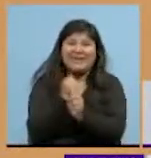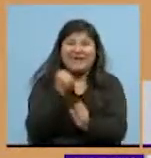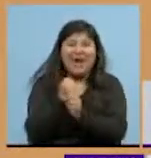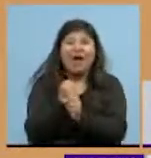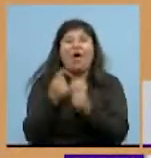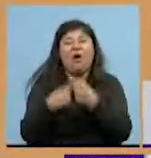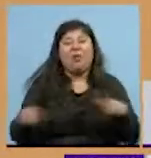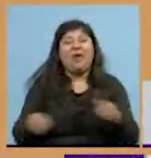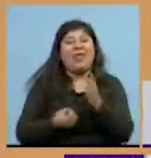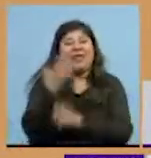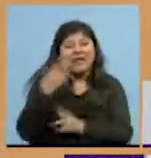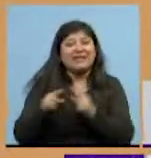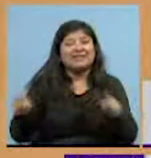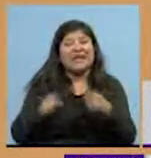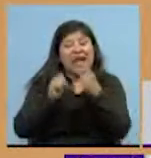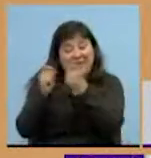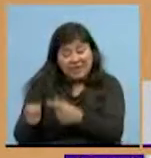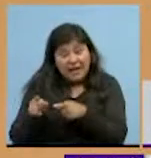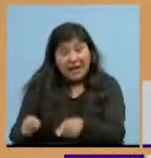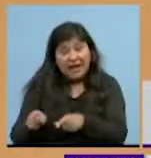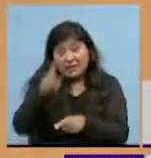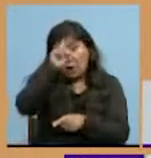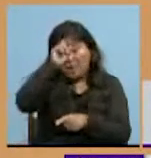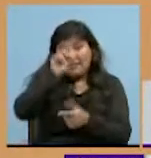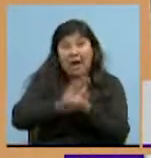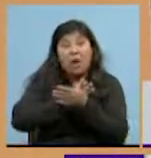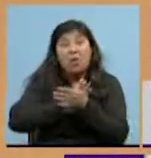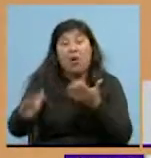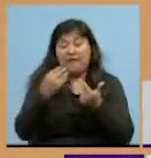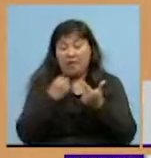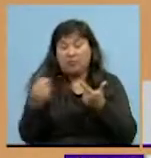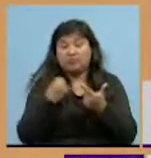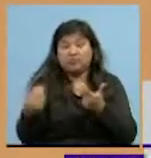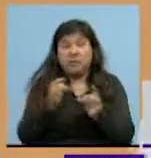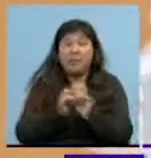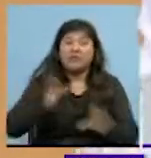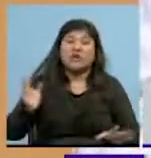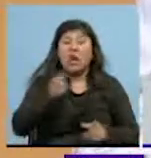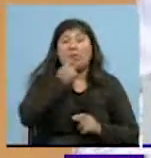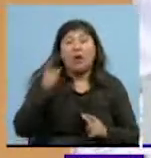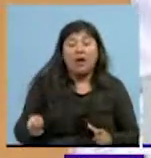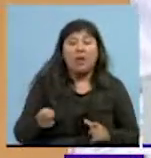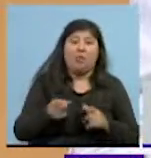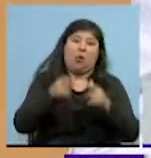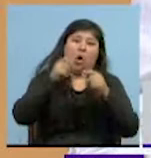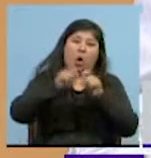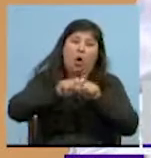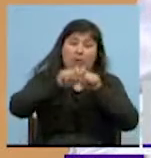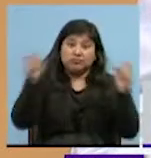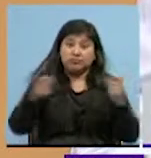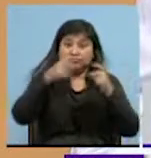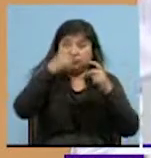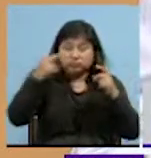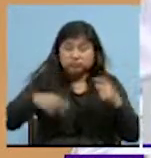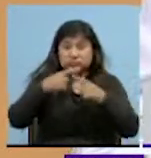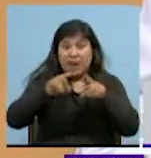general. Entre esto, el primero que estamos pidiendo es un médico ginecólogo, a pesar de que hay pocos partos anuales,